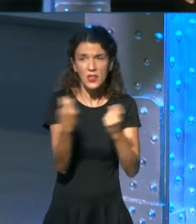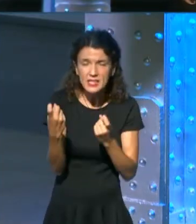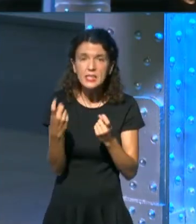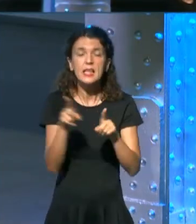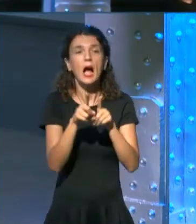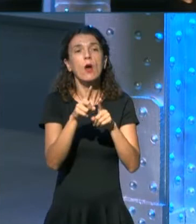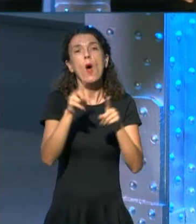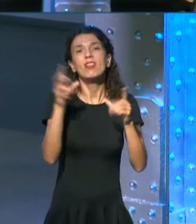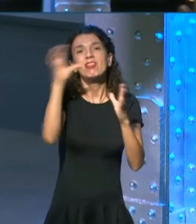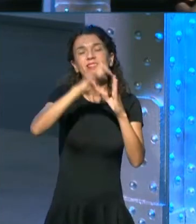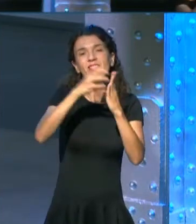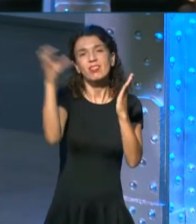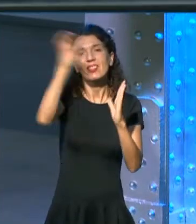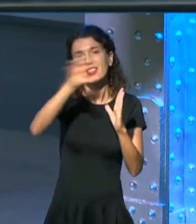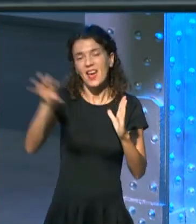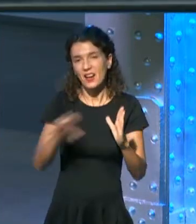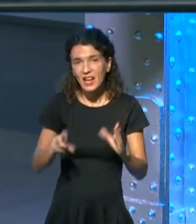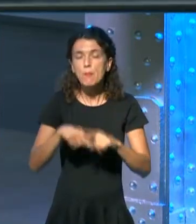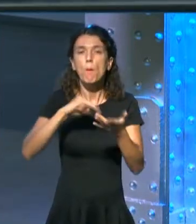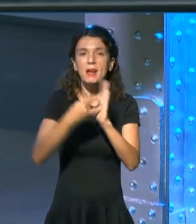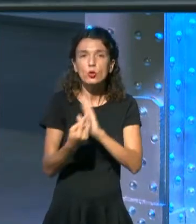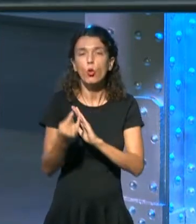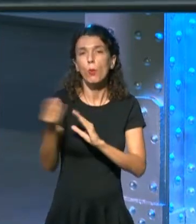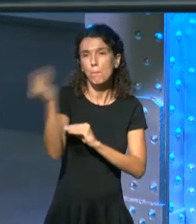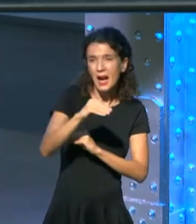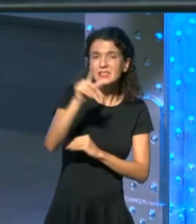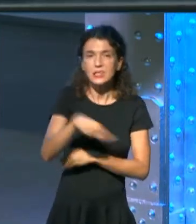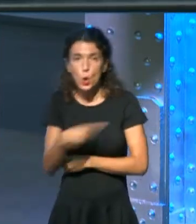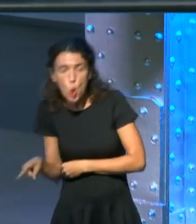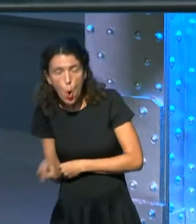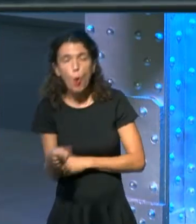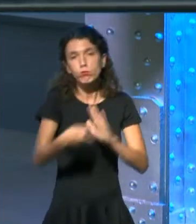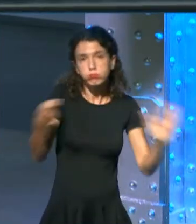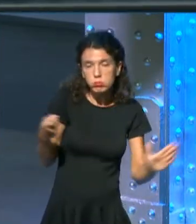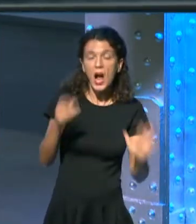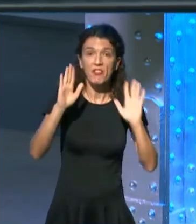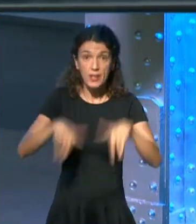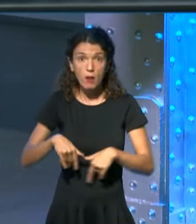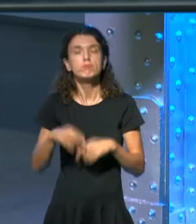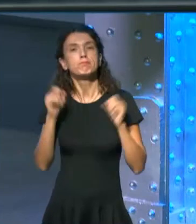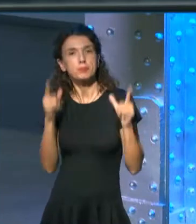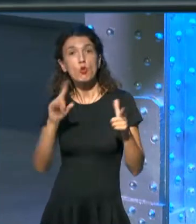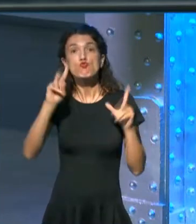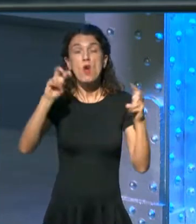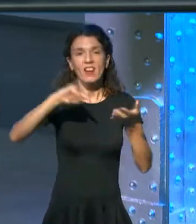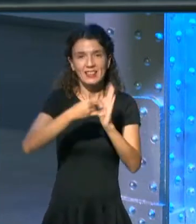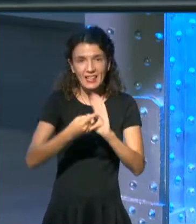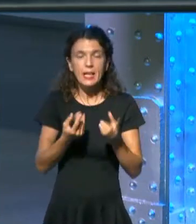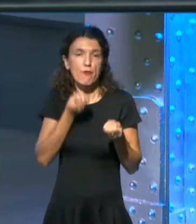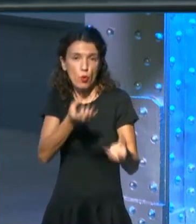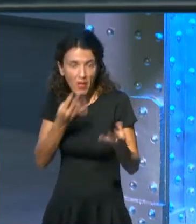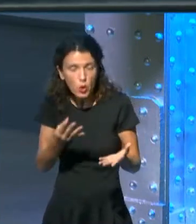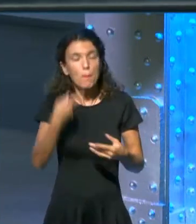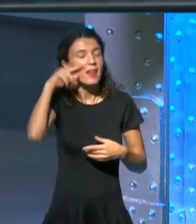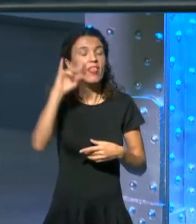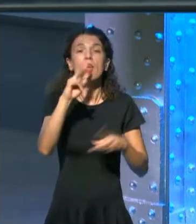un diagrama? ¿Cambiamos este método, lo metemos o añadimos uno distinto? Incluso al final siempre descubres nuevas técnicas, nueva información, nuevas